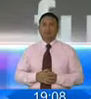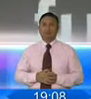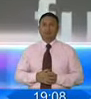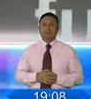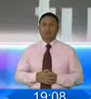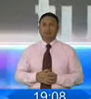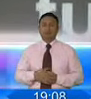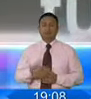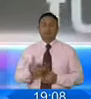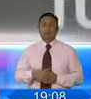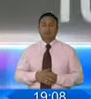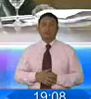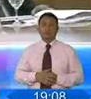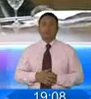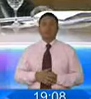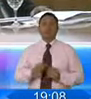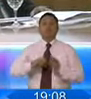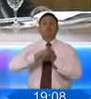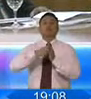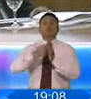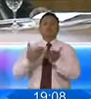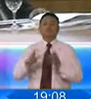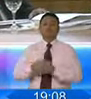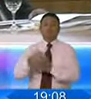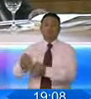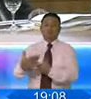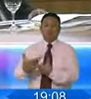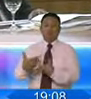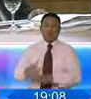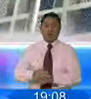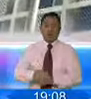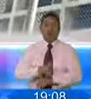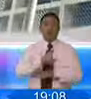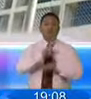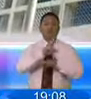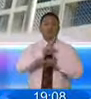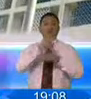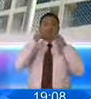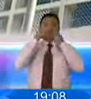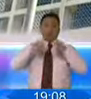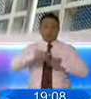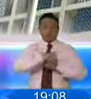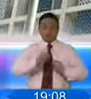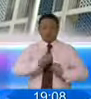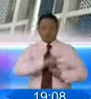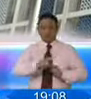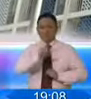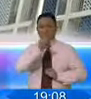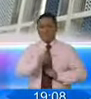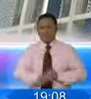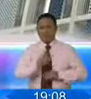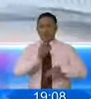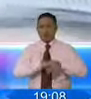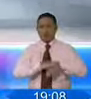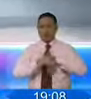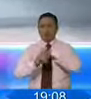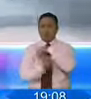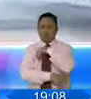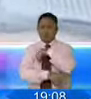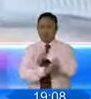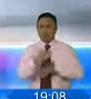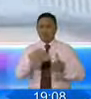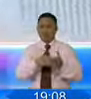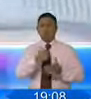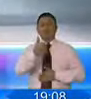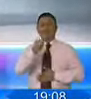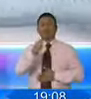esperar. El informe que realizó Contraloría y que ya estaría en manos de la Fiscalía respecto a un supuesto hallazgo de responsabilidades penales en contra de